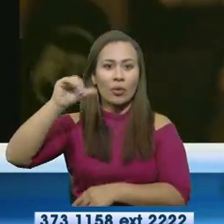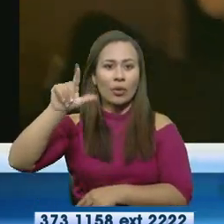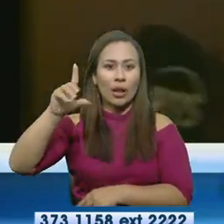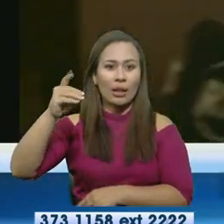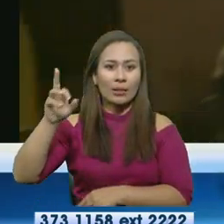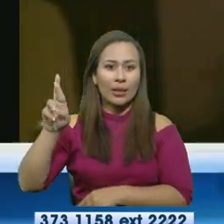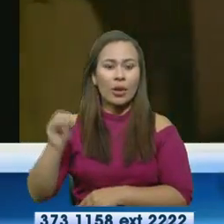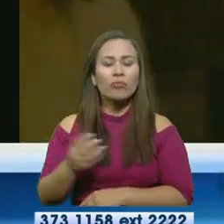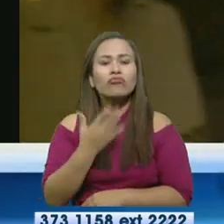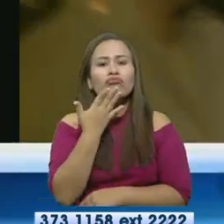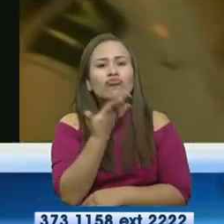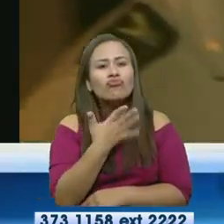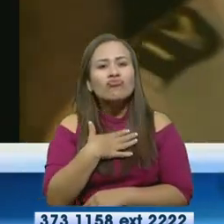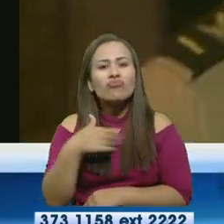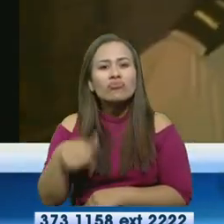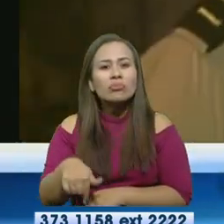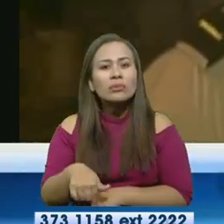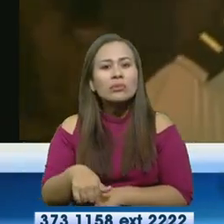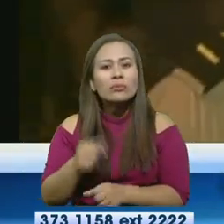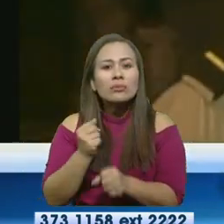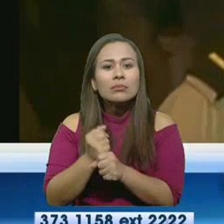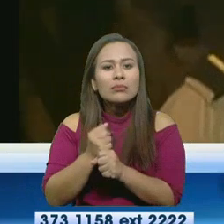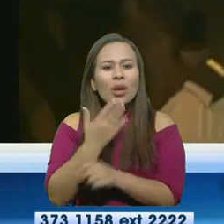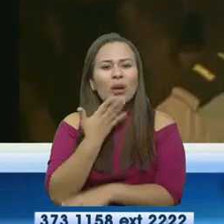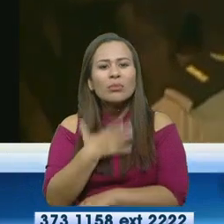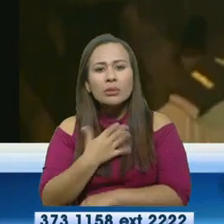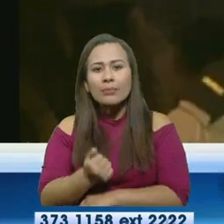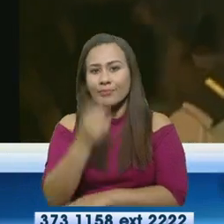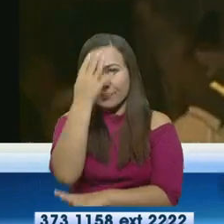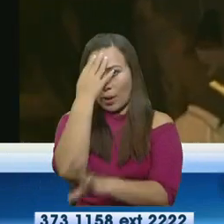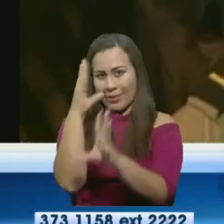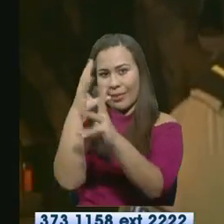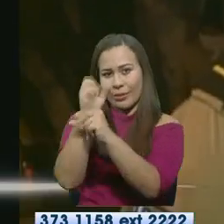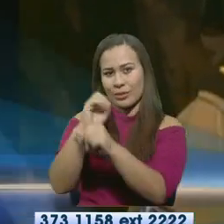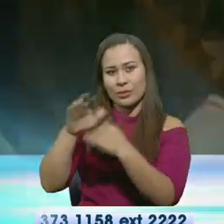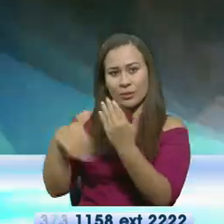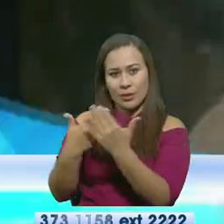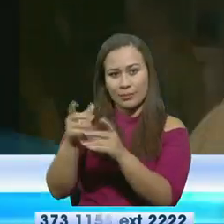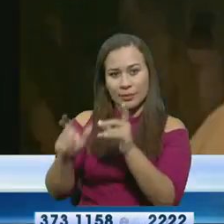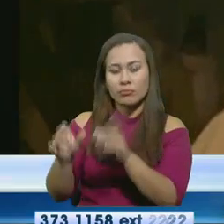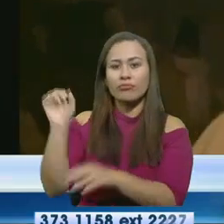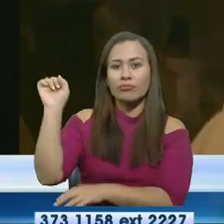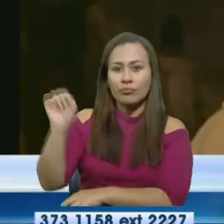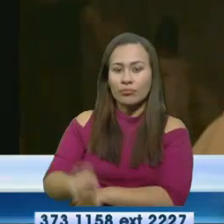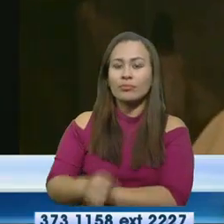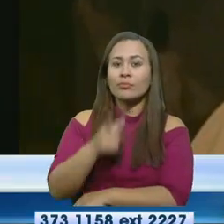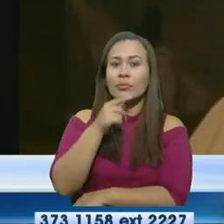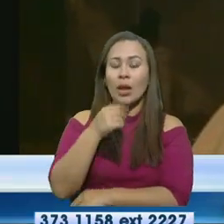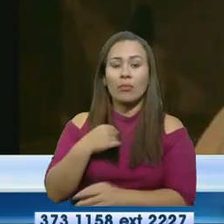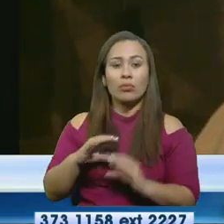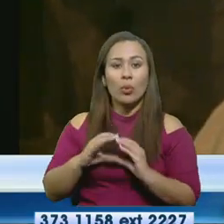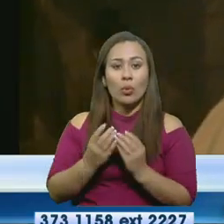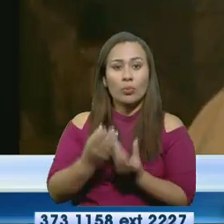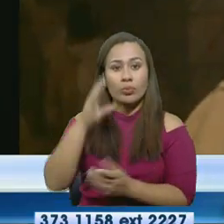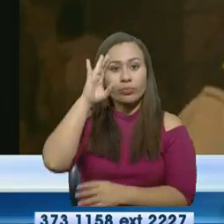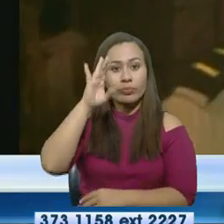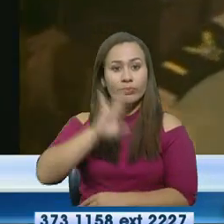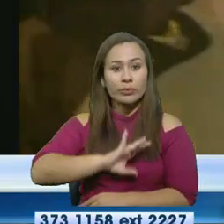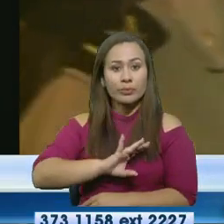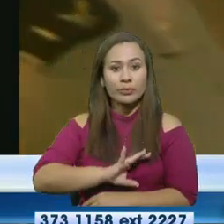se está llevando a cabo este operativo. Buenas noches con todos. La Policía Nacional, a través de la Dirección General de Operaciones, diseñó